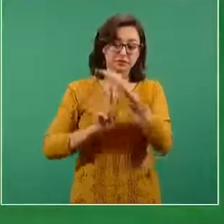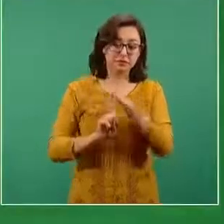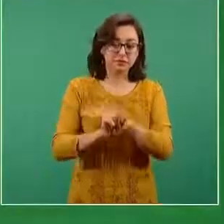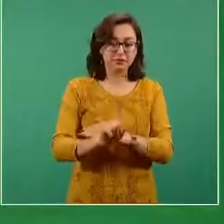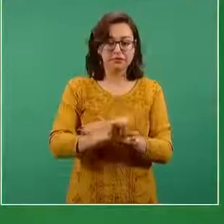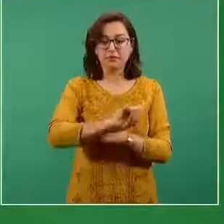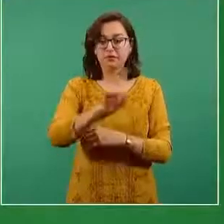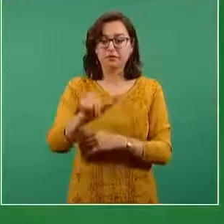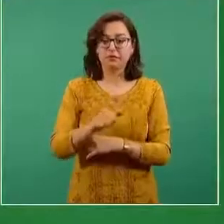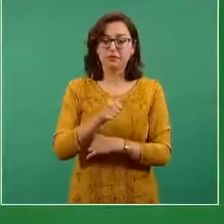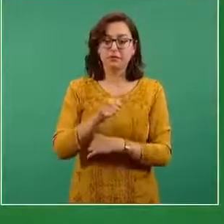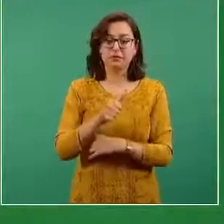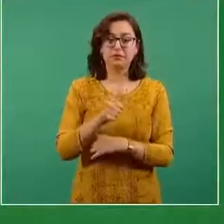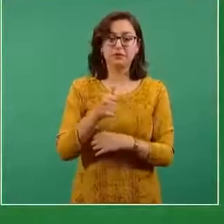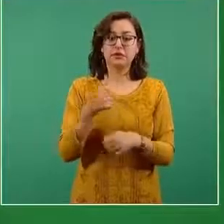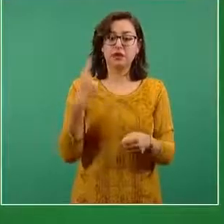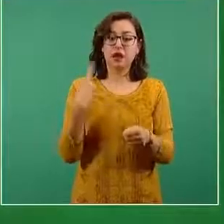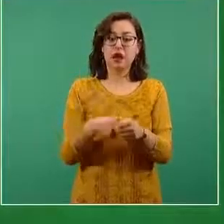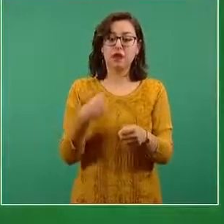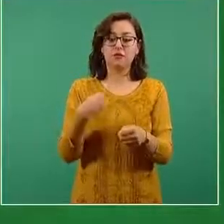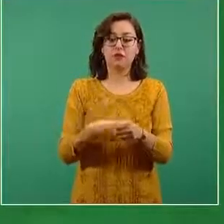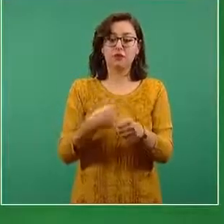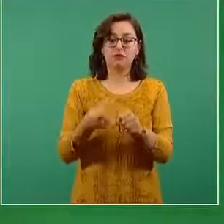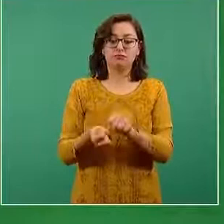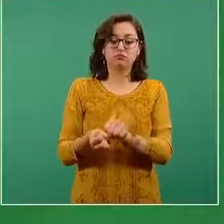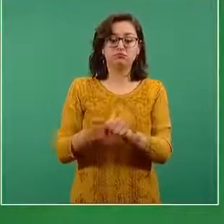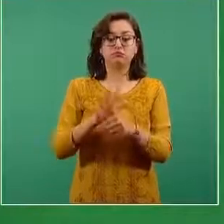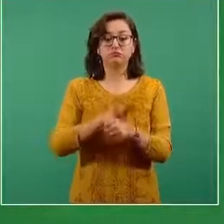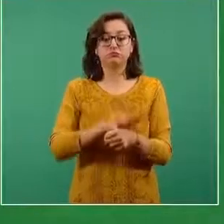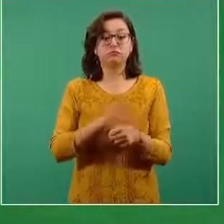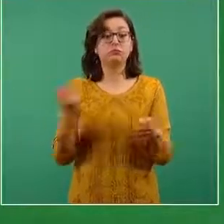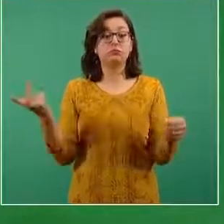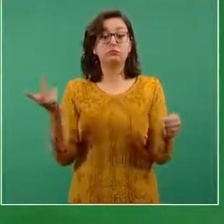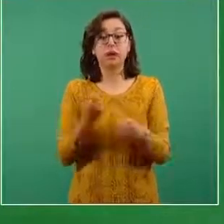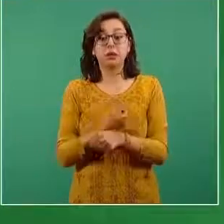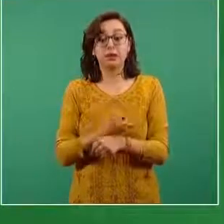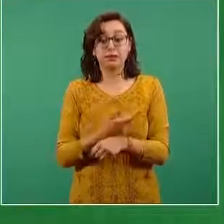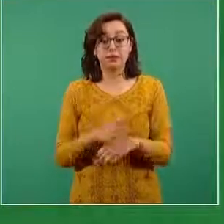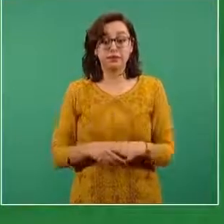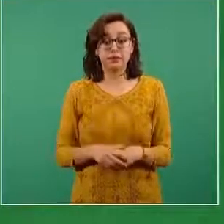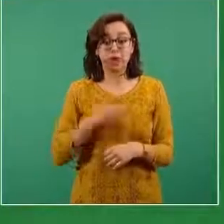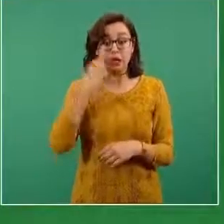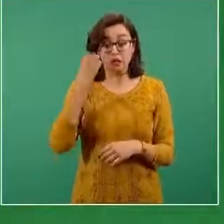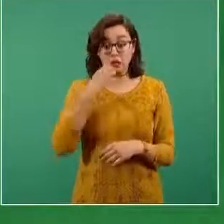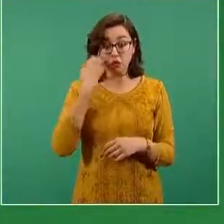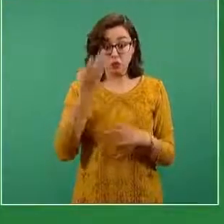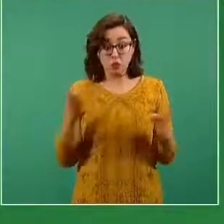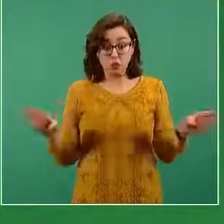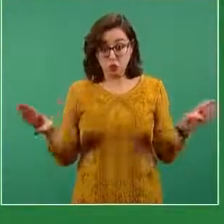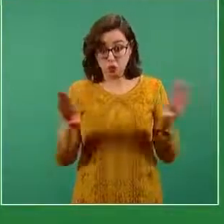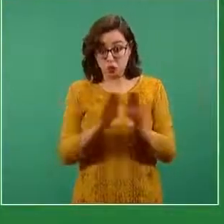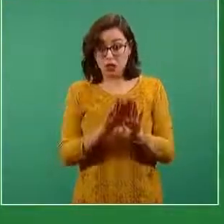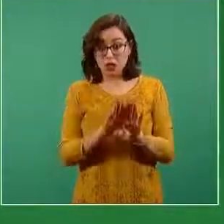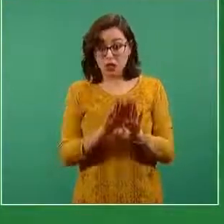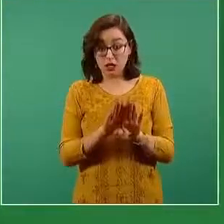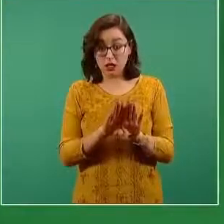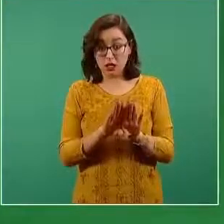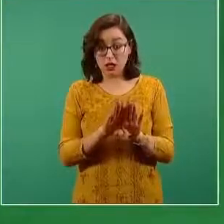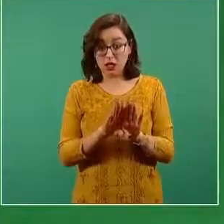al SARS-CoV-2 y evidentemente tiene COVID-19? ¿Ahí cuál sería el protocolo? ¿Cierran la escuela?